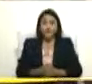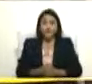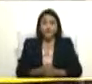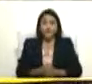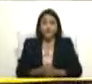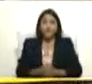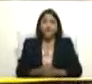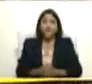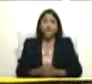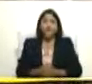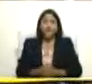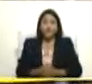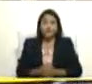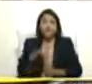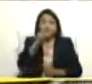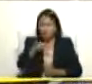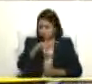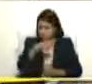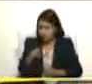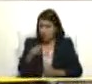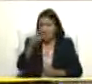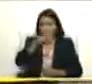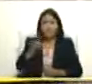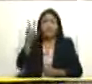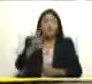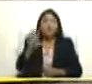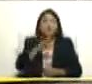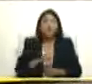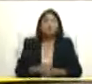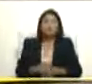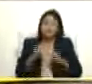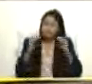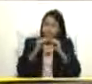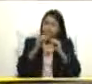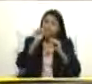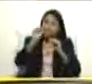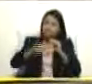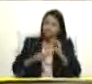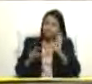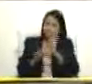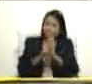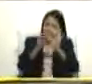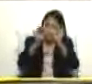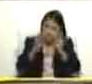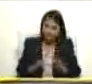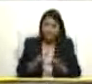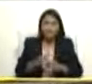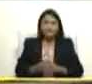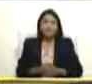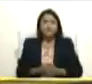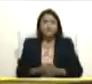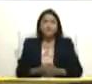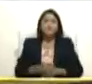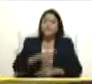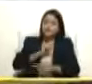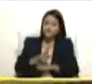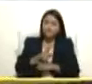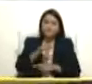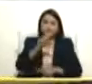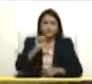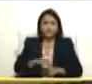vinculante, poderes públicos, pueblo? ¿Es vinculante? ¿Es mandante? ¿Es